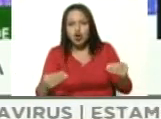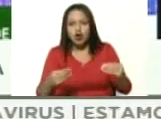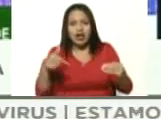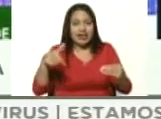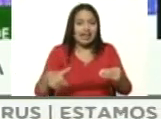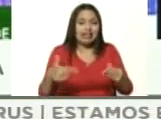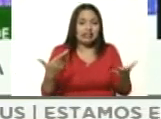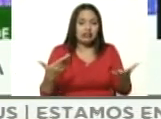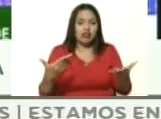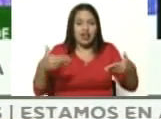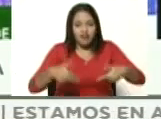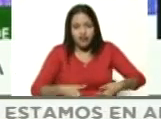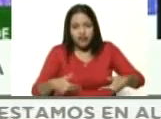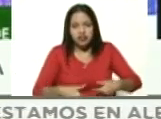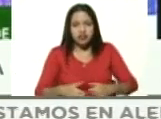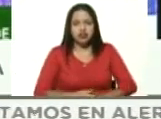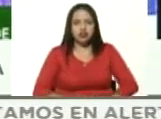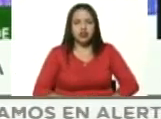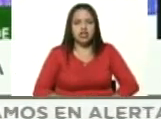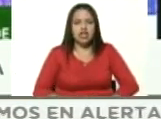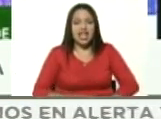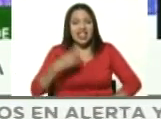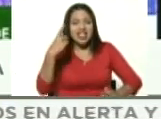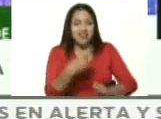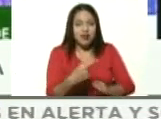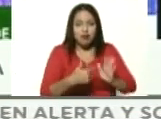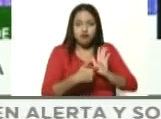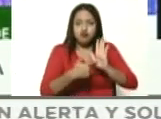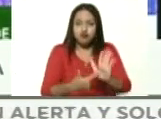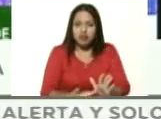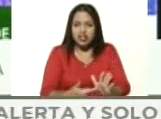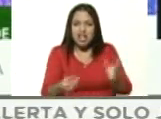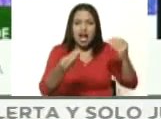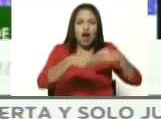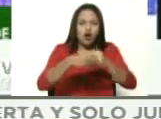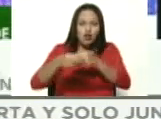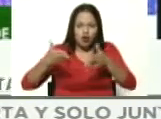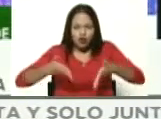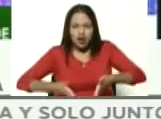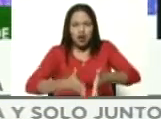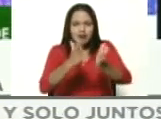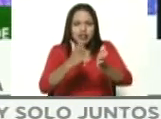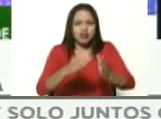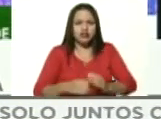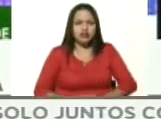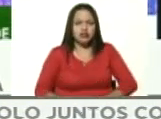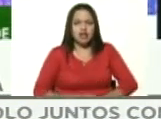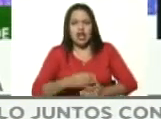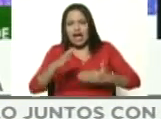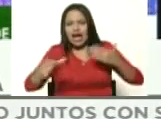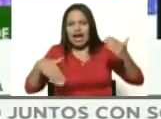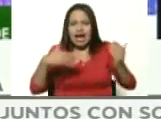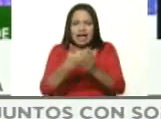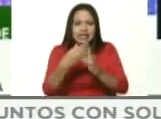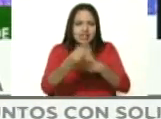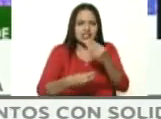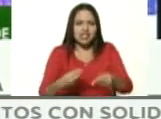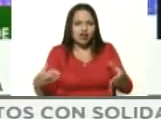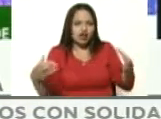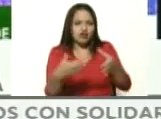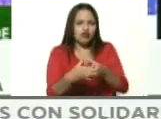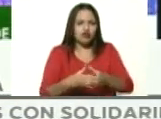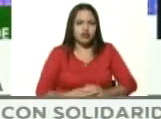batallas. Y debemos plantearnos entonces una hoja de ruta que nos lleve hasta Glasgow,